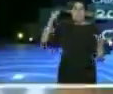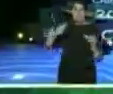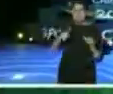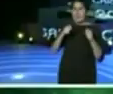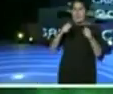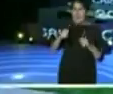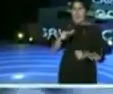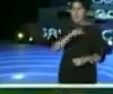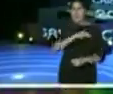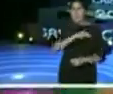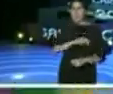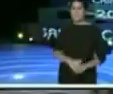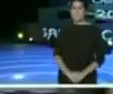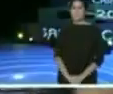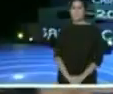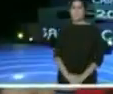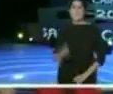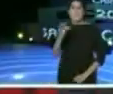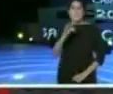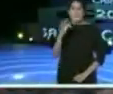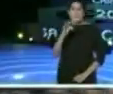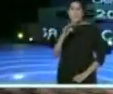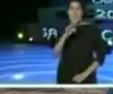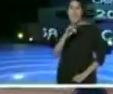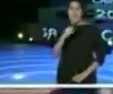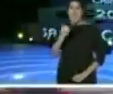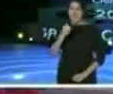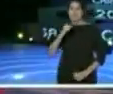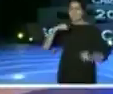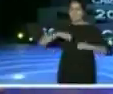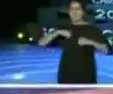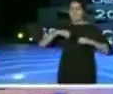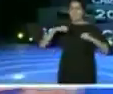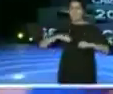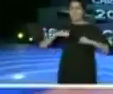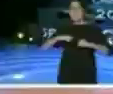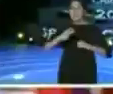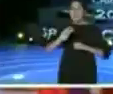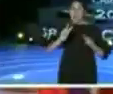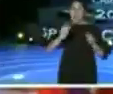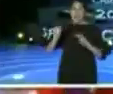nota, incontenida emoción de Fermín, uno de los veteranos. Y las nuevas generaciones representadas